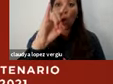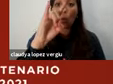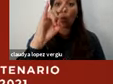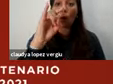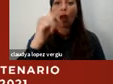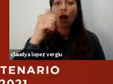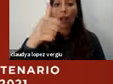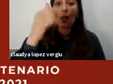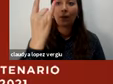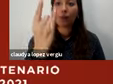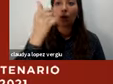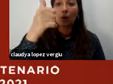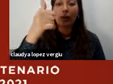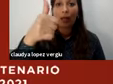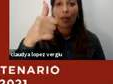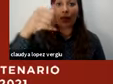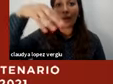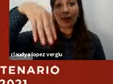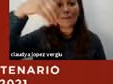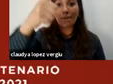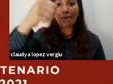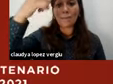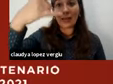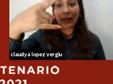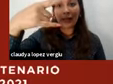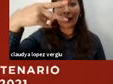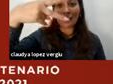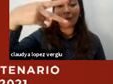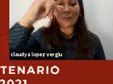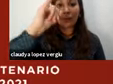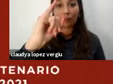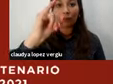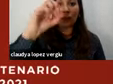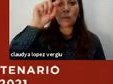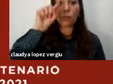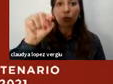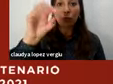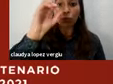aguamaki, maki, M-A-K-I, punto O-R-G.